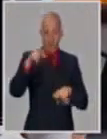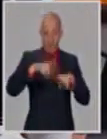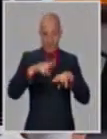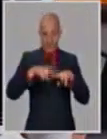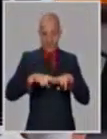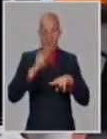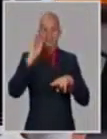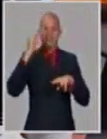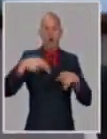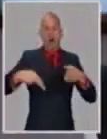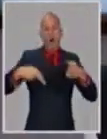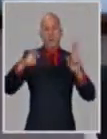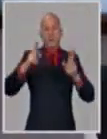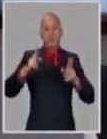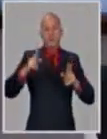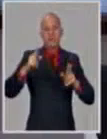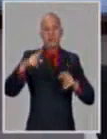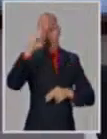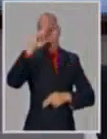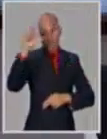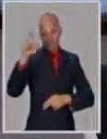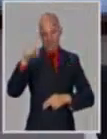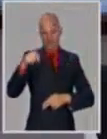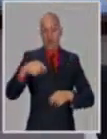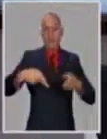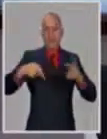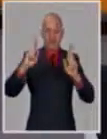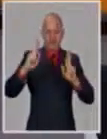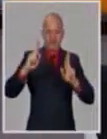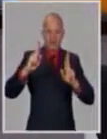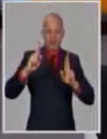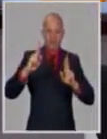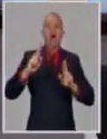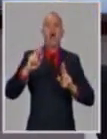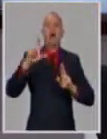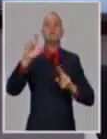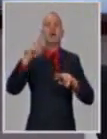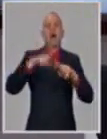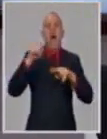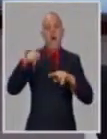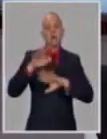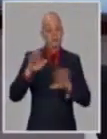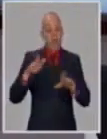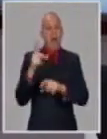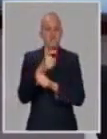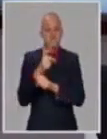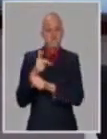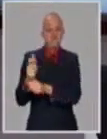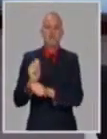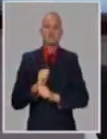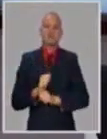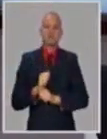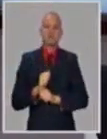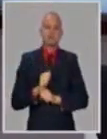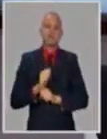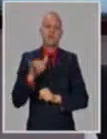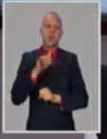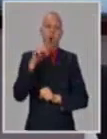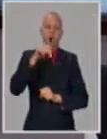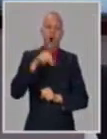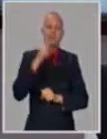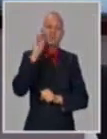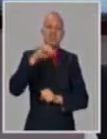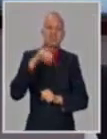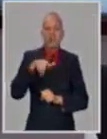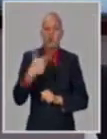médicas. mañana, viernes y el sábado debemos concluir la primera dosis de este estudio. Y tenemos